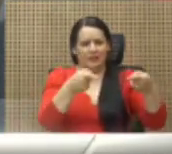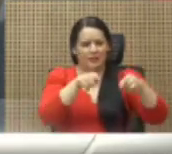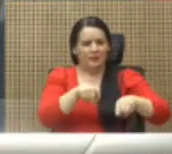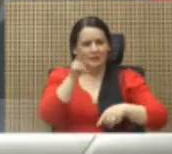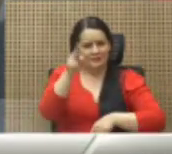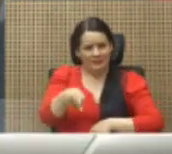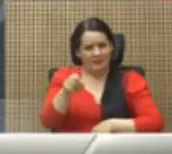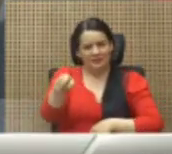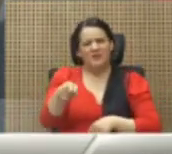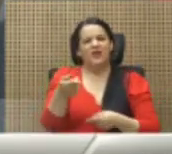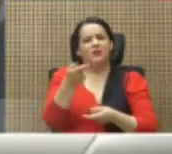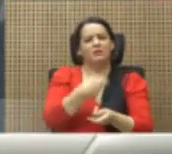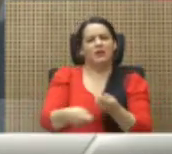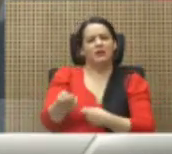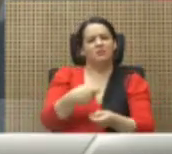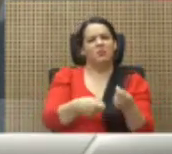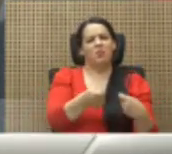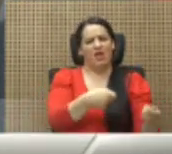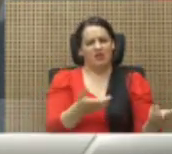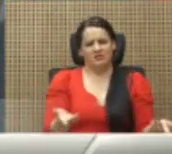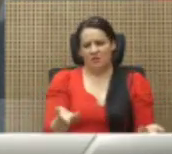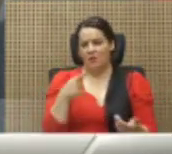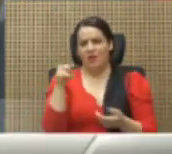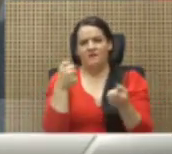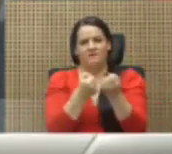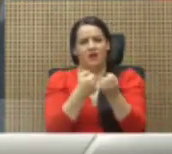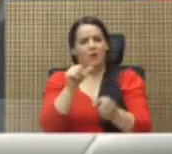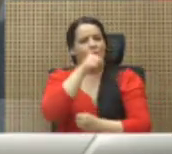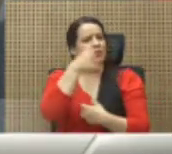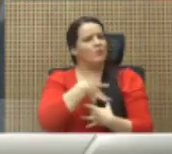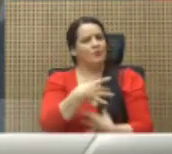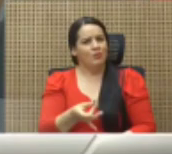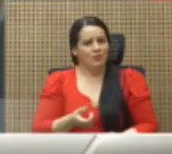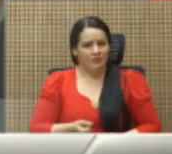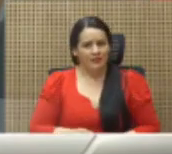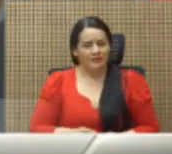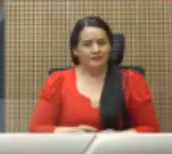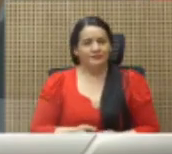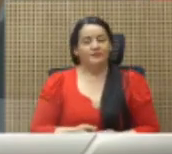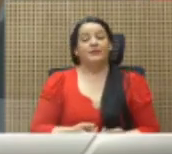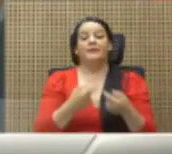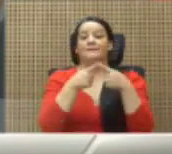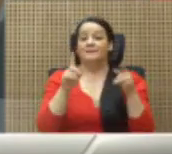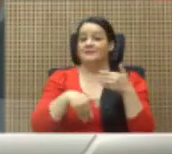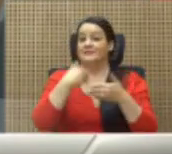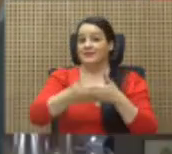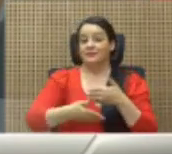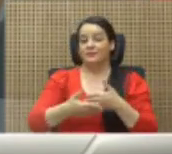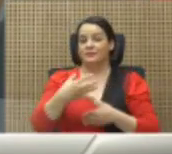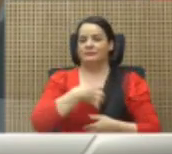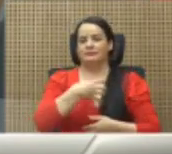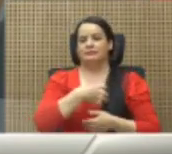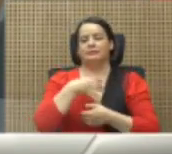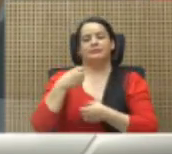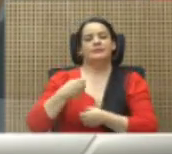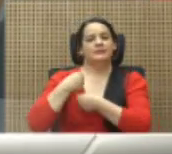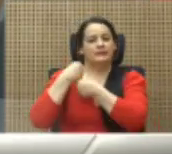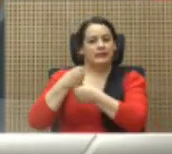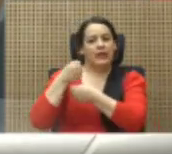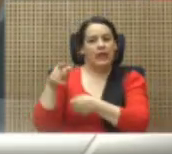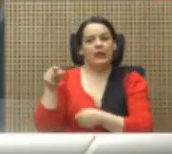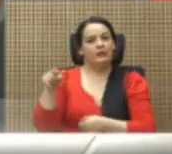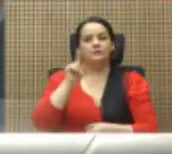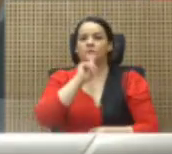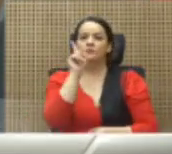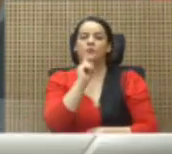una manipulación en favor de otros intereses particulares, pero después de la protesta no se ha referido